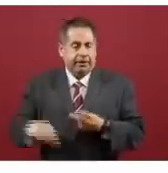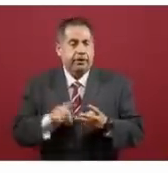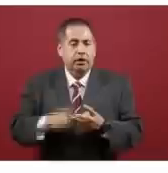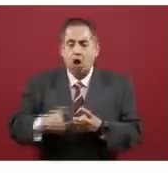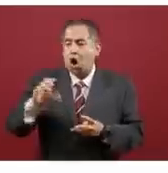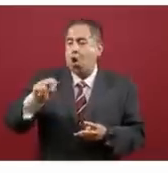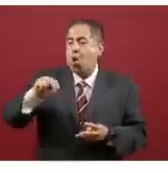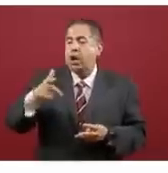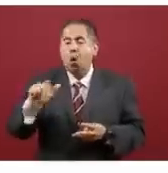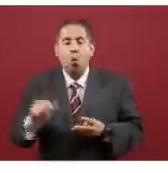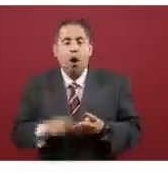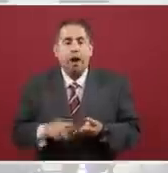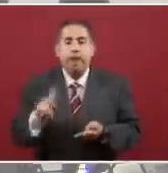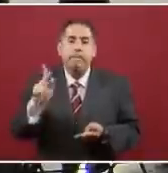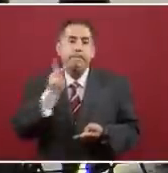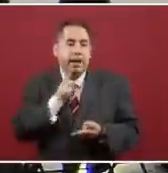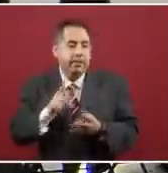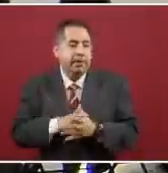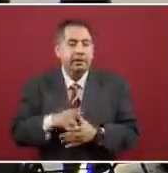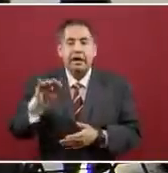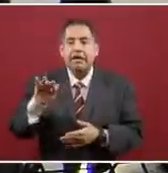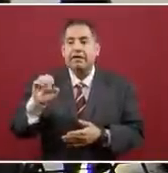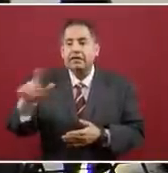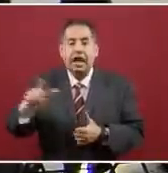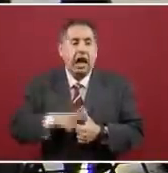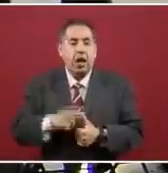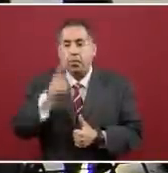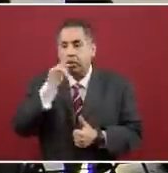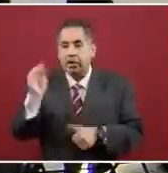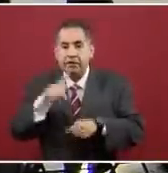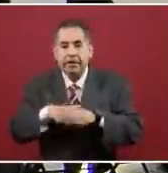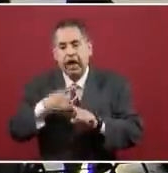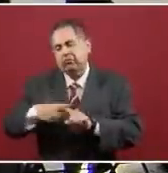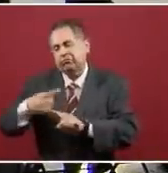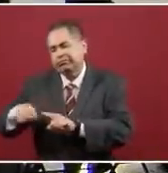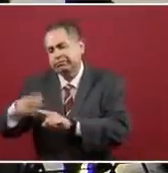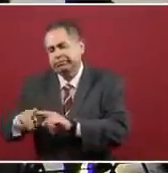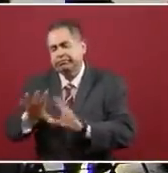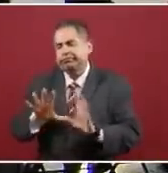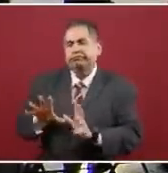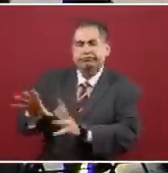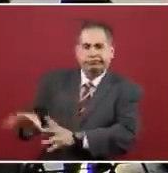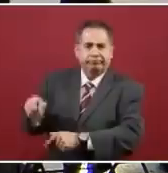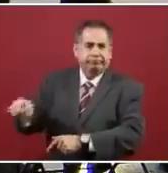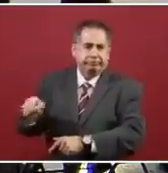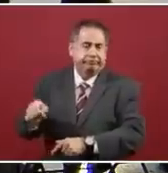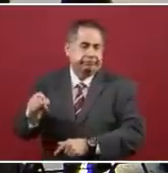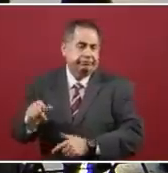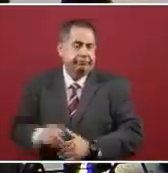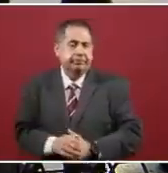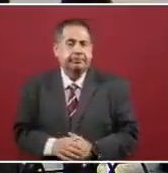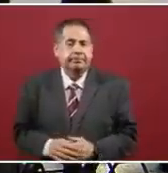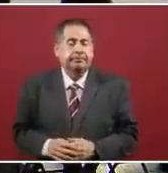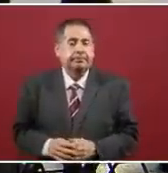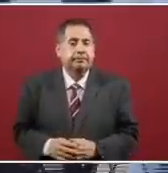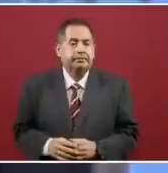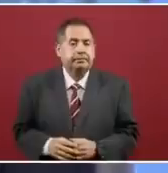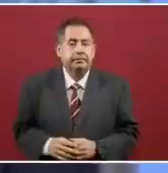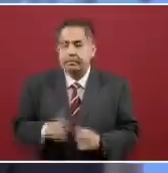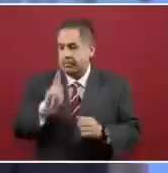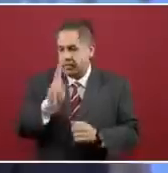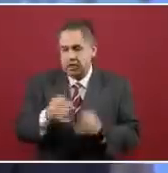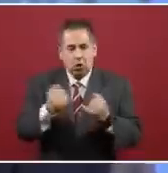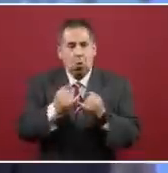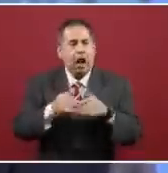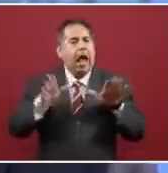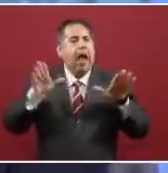Sedena, CEMAR, Pemex, Fiscalía General, Policía Federal, entre otros. Ahora, al igual que con el avión